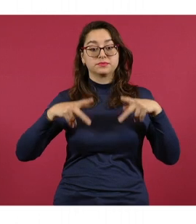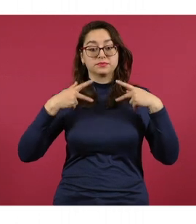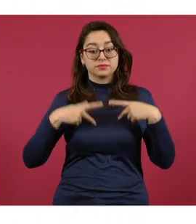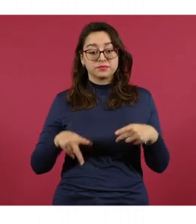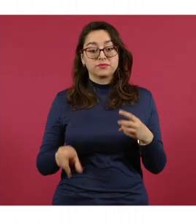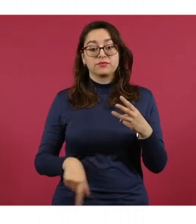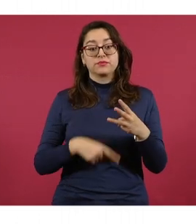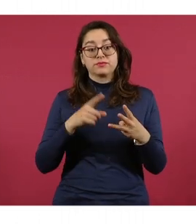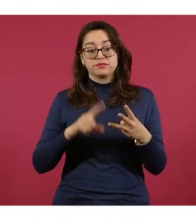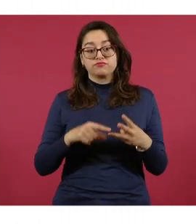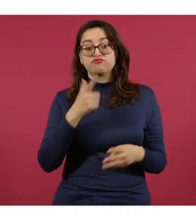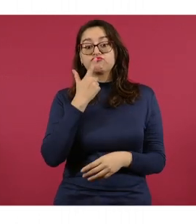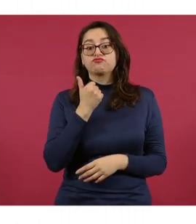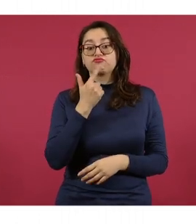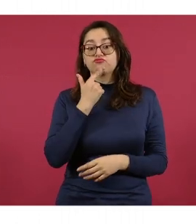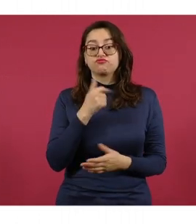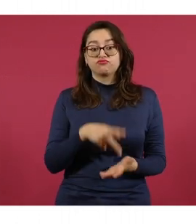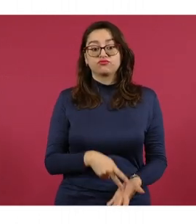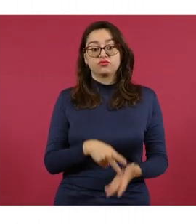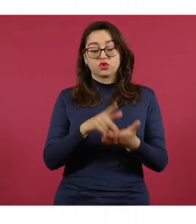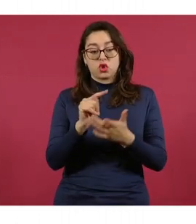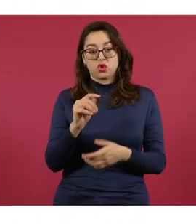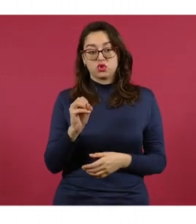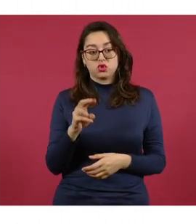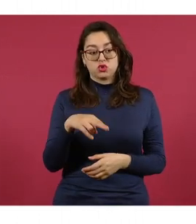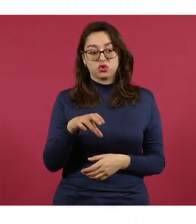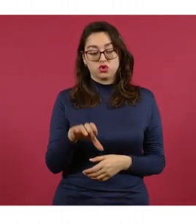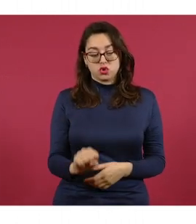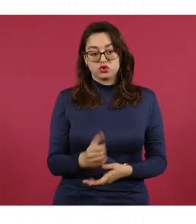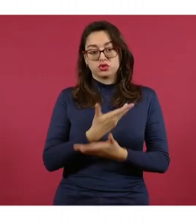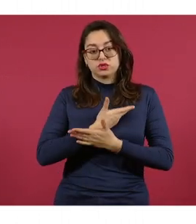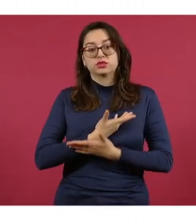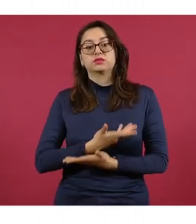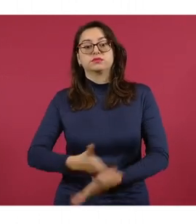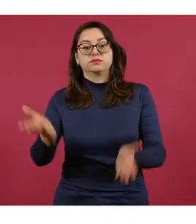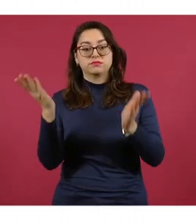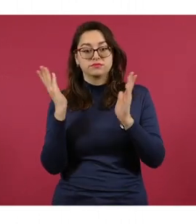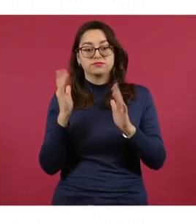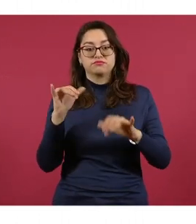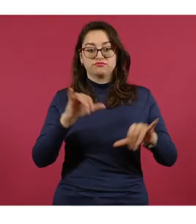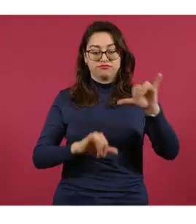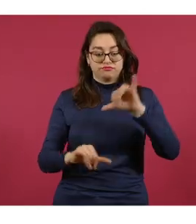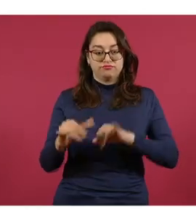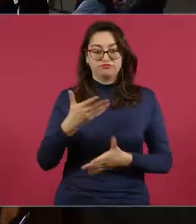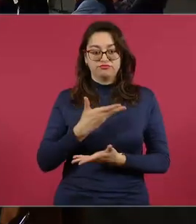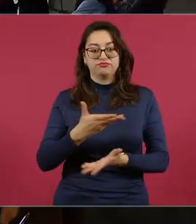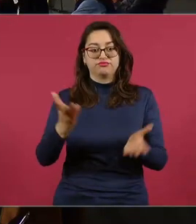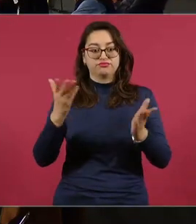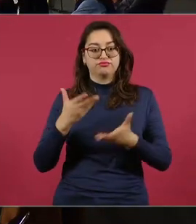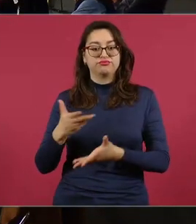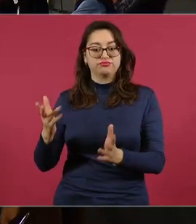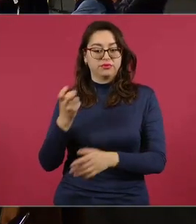línea representa las toneladas de fertilizante entregado. Es todo. Muchas gracias.